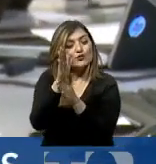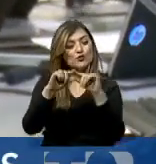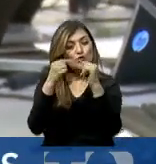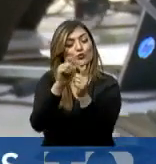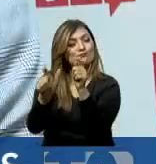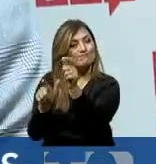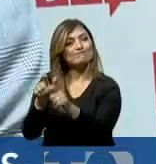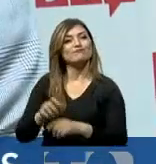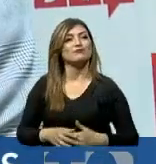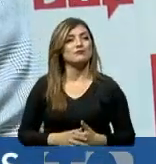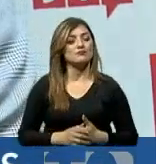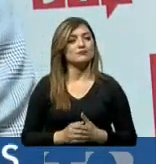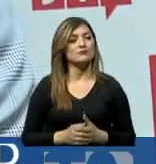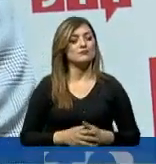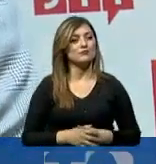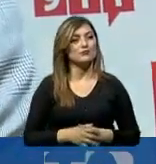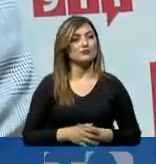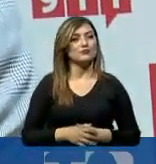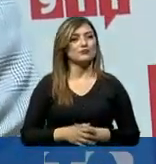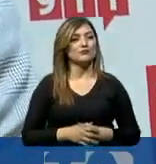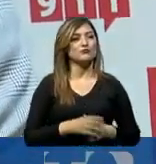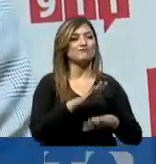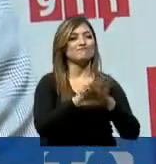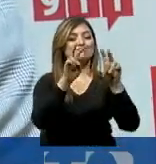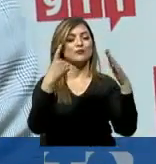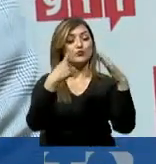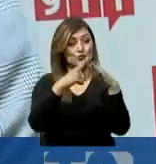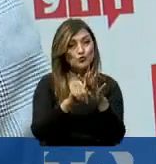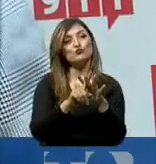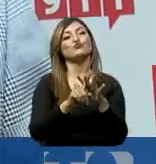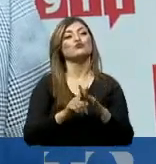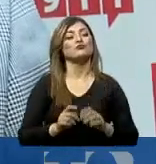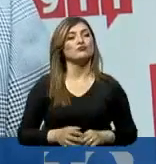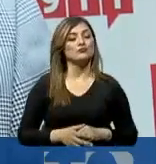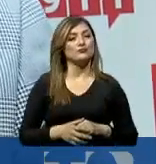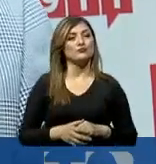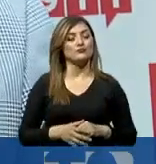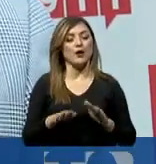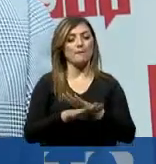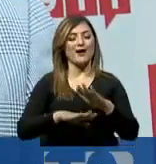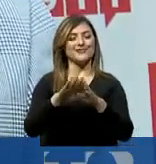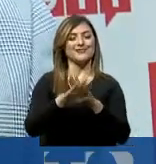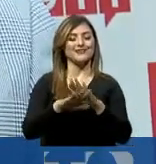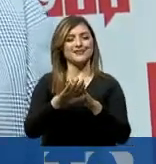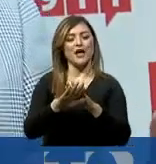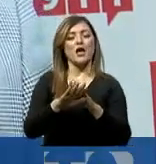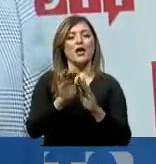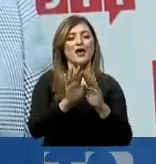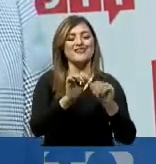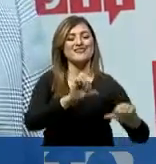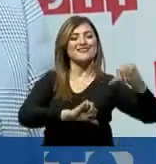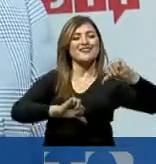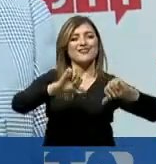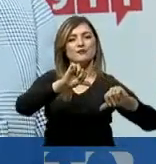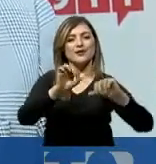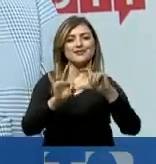grupo poblacional. Tanto esto tiene un carácter inclusivo, vamos a generar sobre todo una data científica y estadística